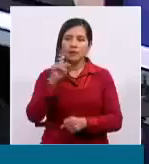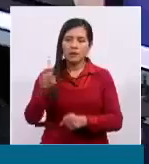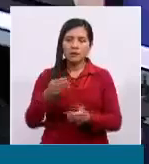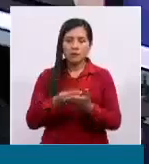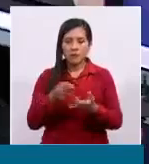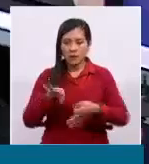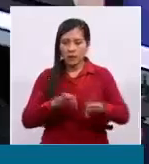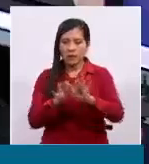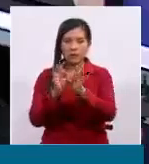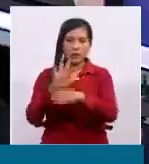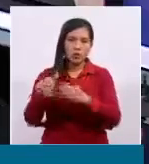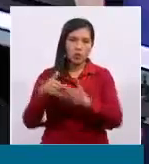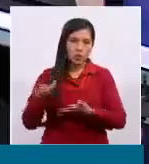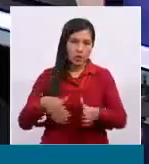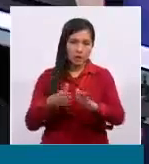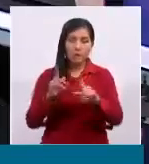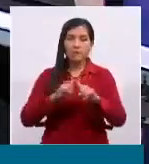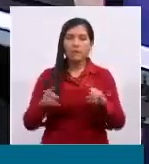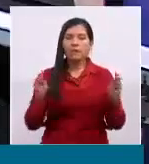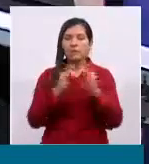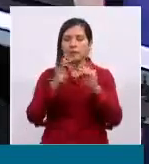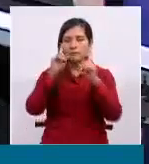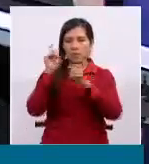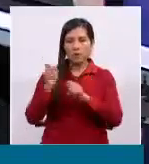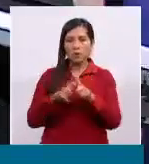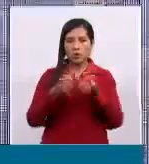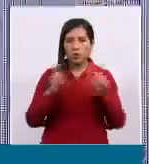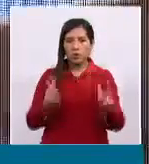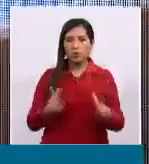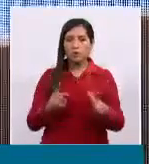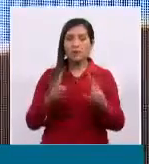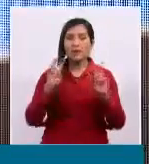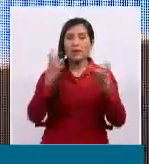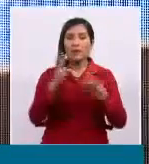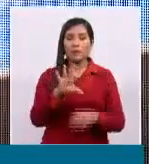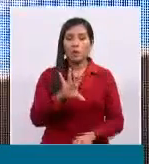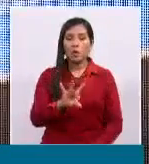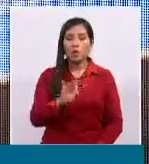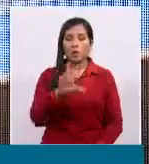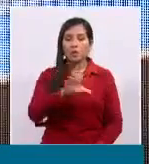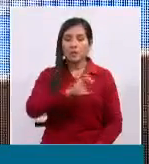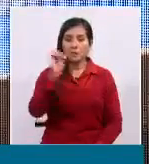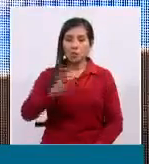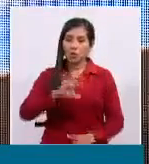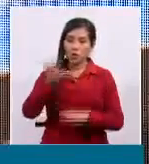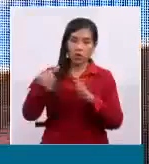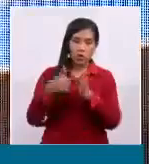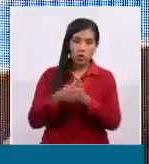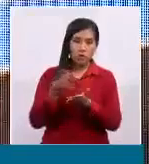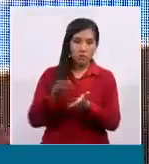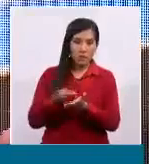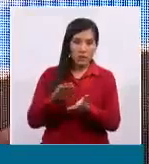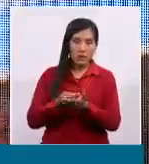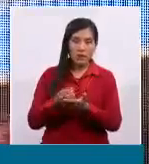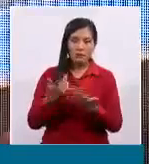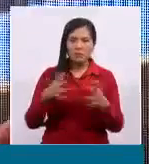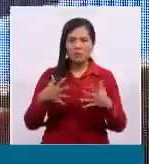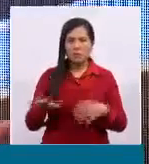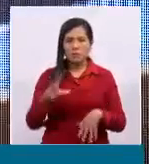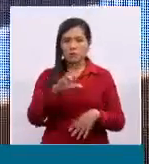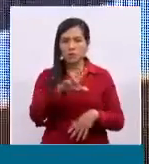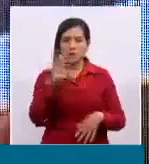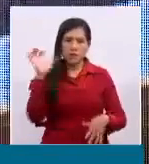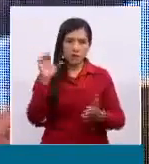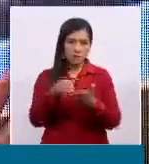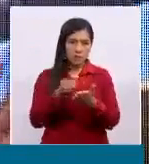hermano. Ahora, la gran pregunta que aquí viene, Gonzalo, ese 83% me imagino que representará unos 300 millones